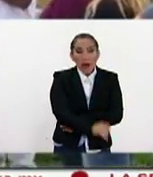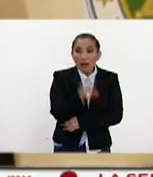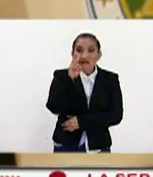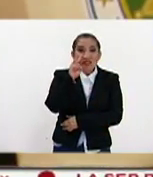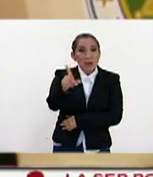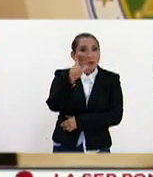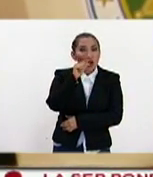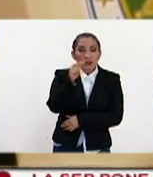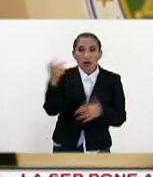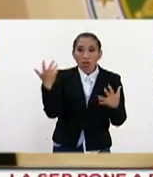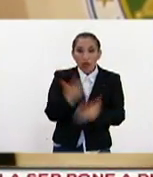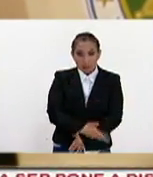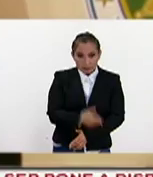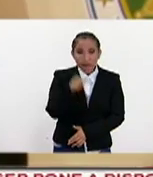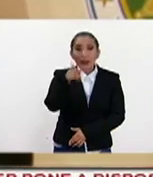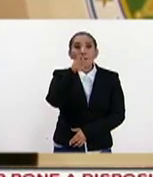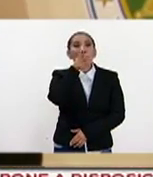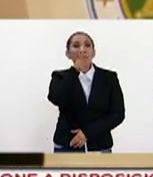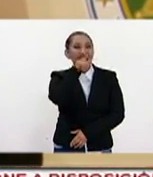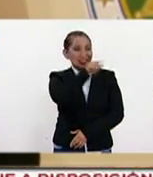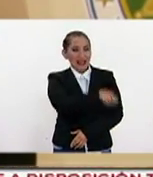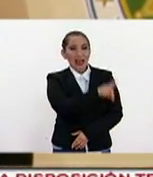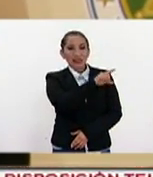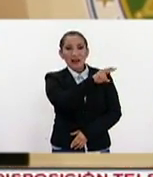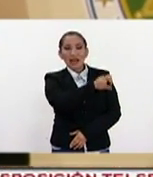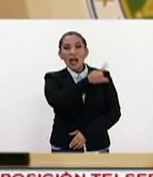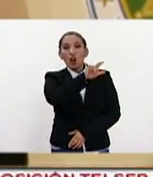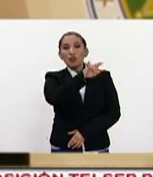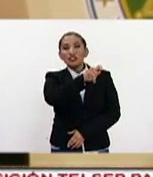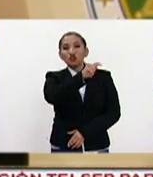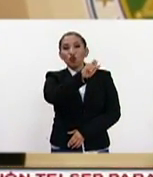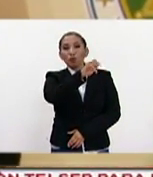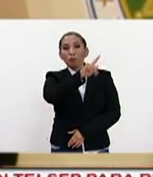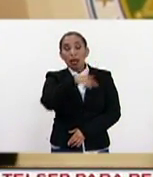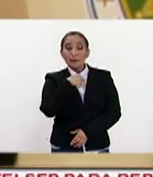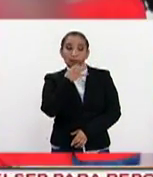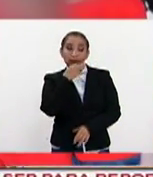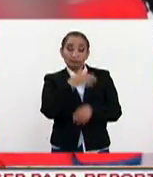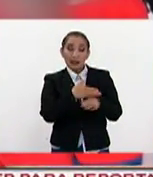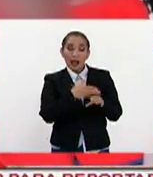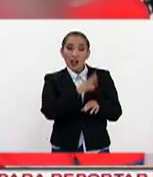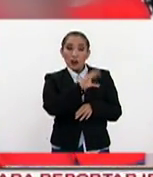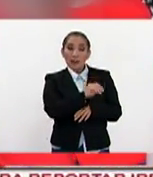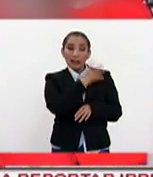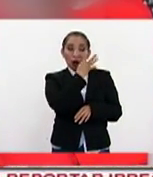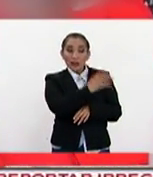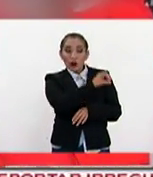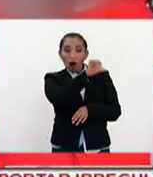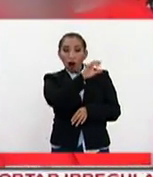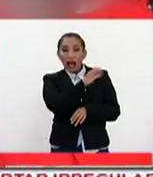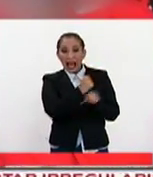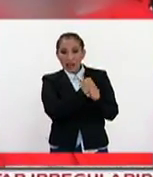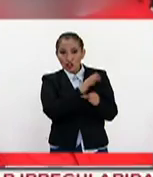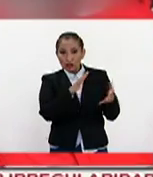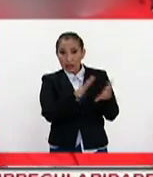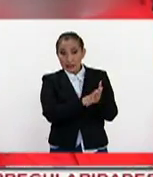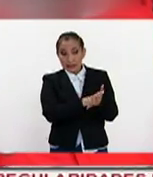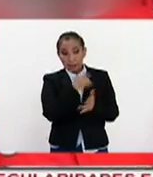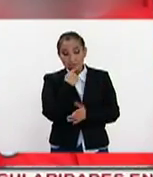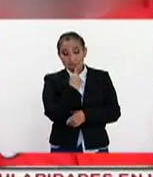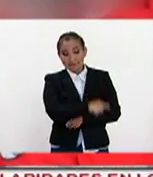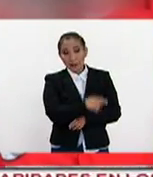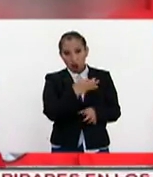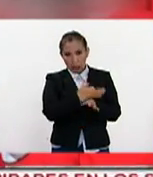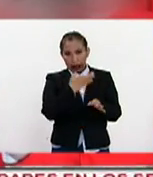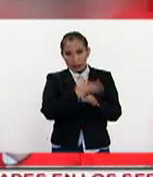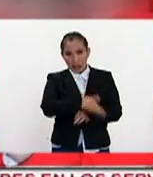visto un policía. Los padres David y Luis Turpin enfrentan penas de 94 años de prisión. Hasta este momento